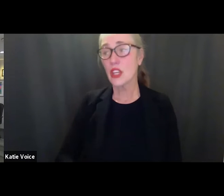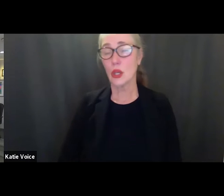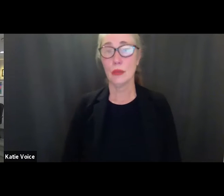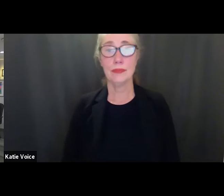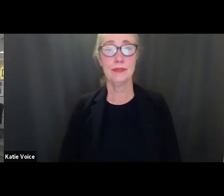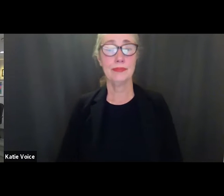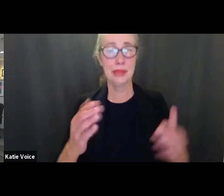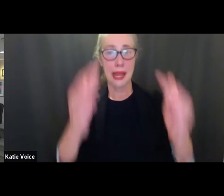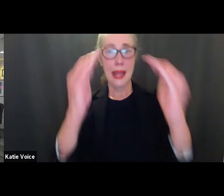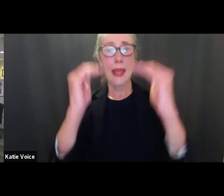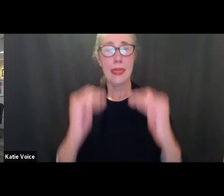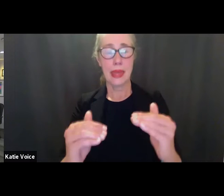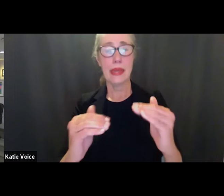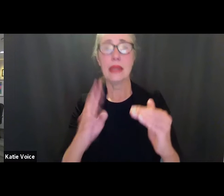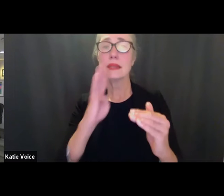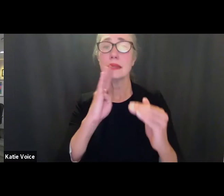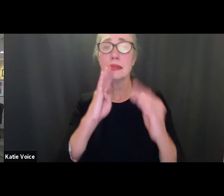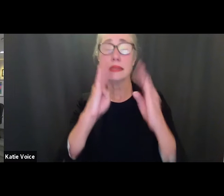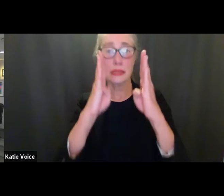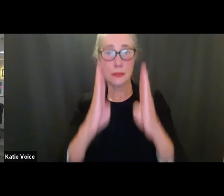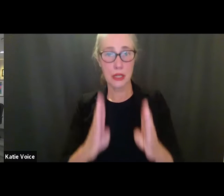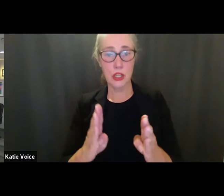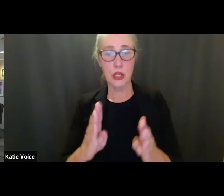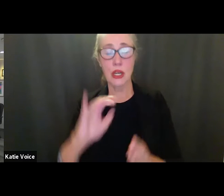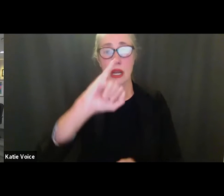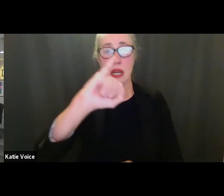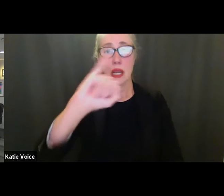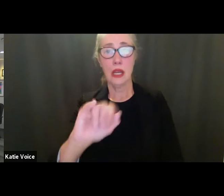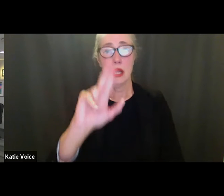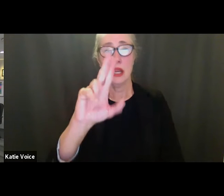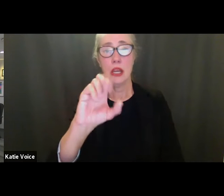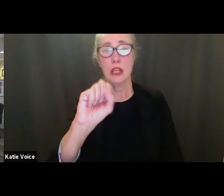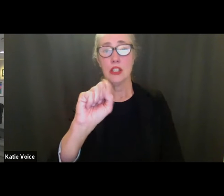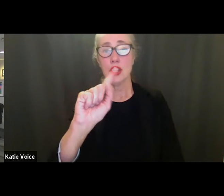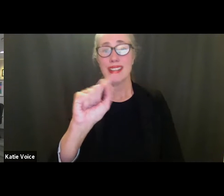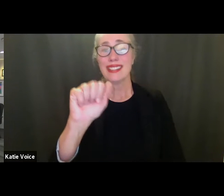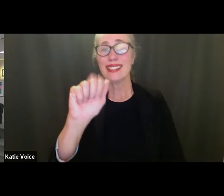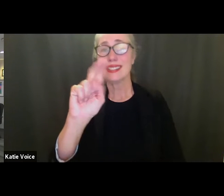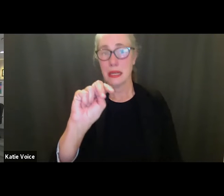Gracias. La próxima persona es Justin Shores.